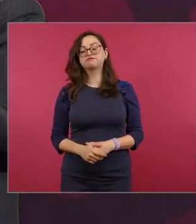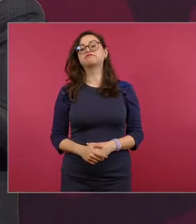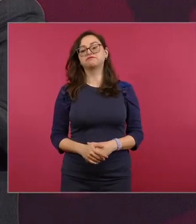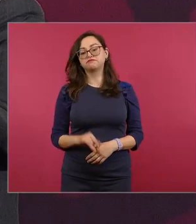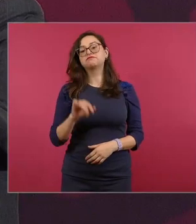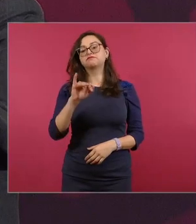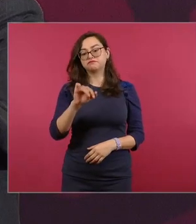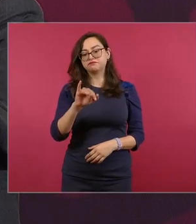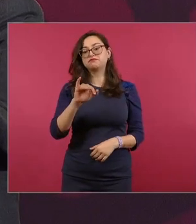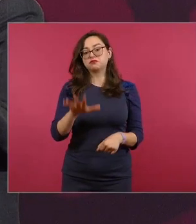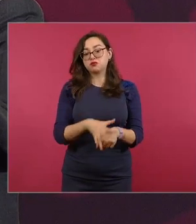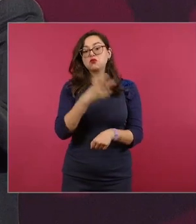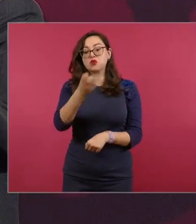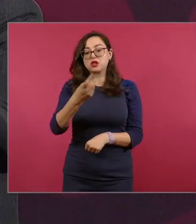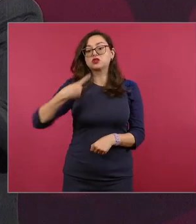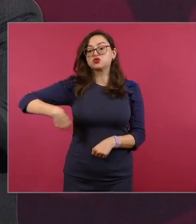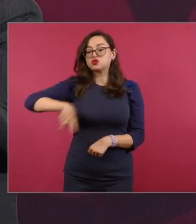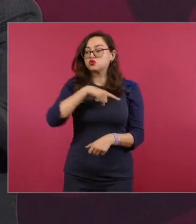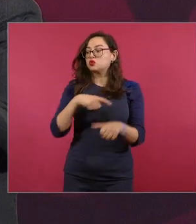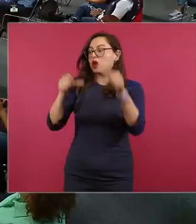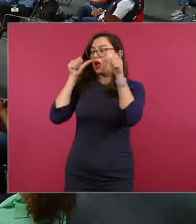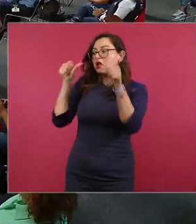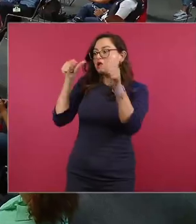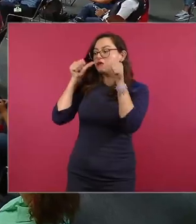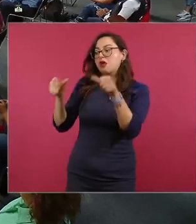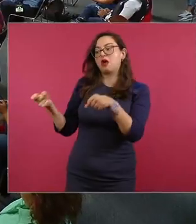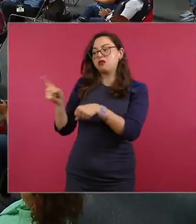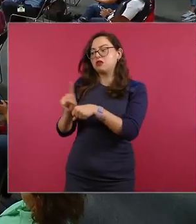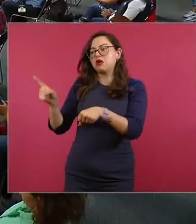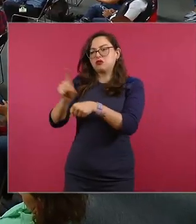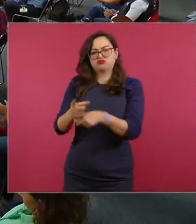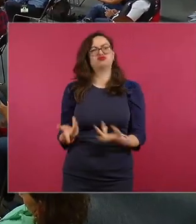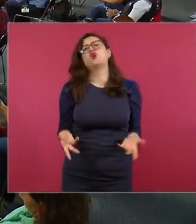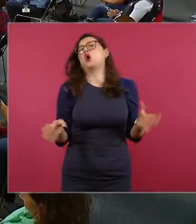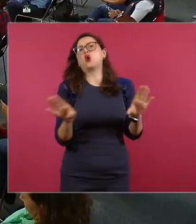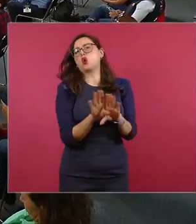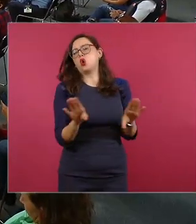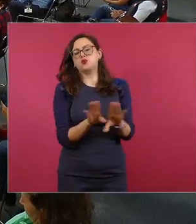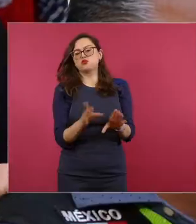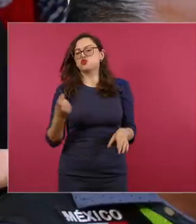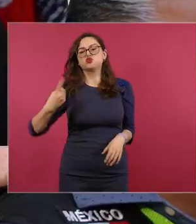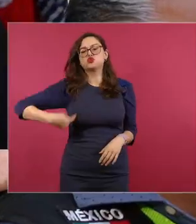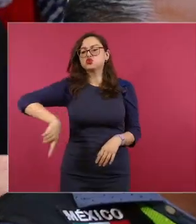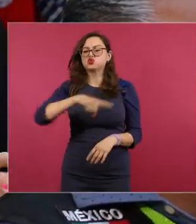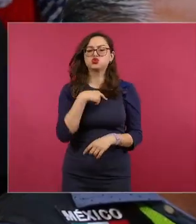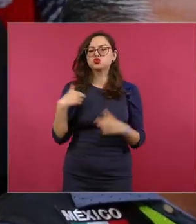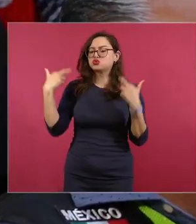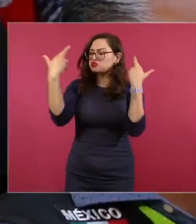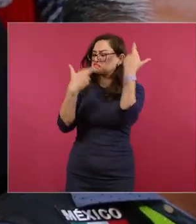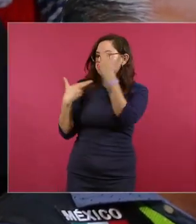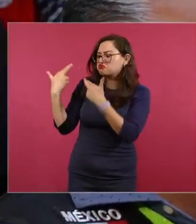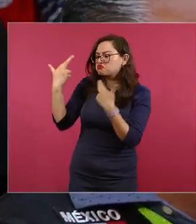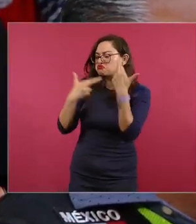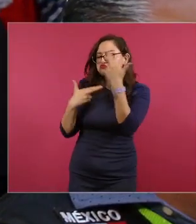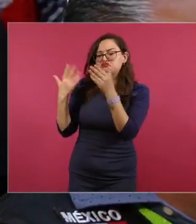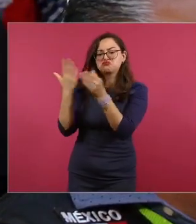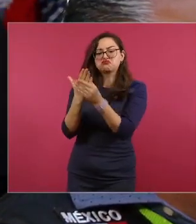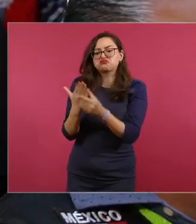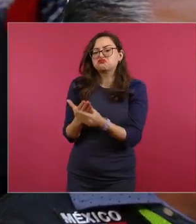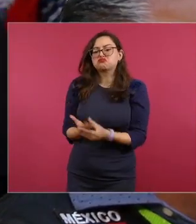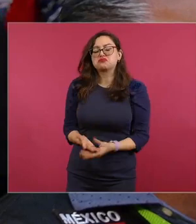tiempo. ¿Cómo actúan? Porque nosotros revisamos parte de los archivos judiciales y únicamente